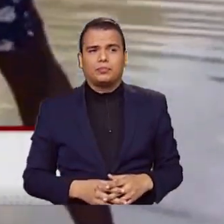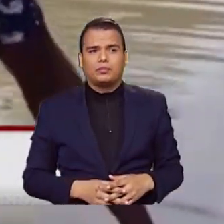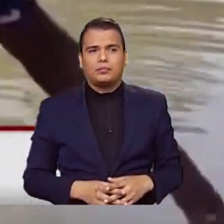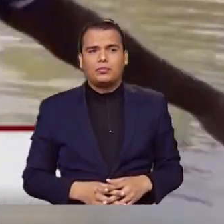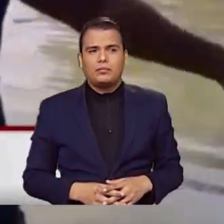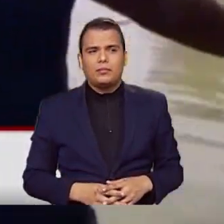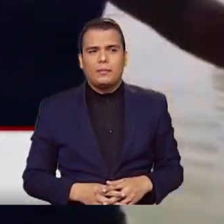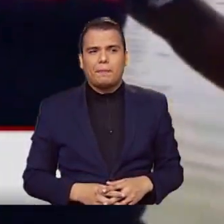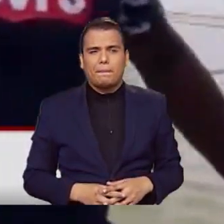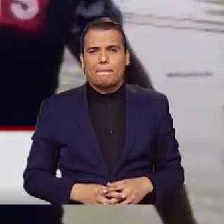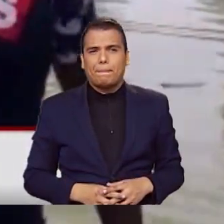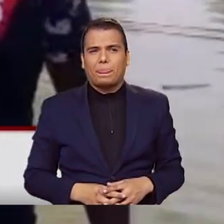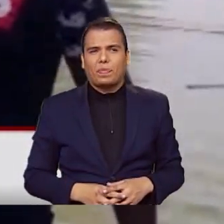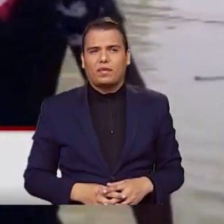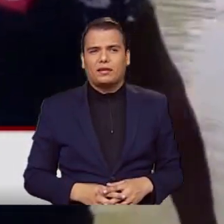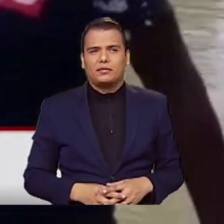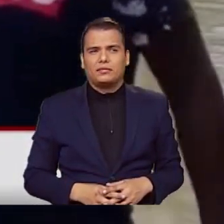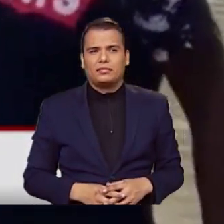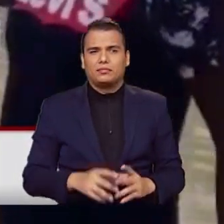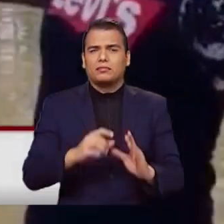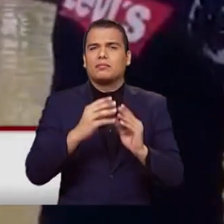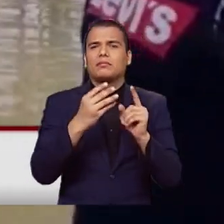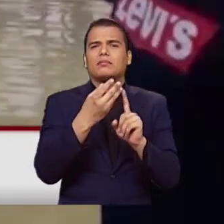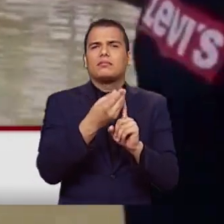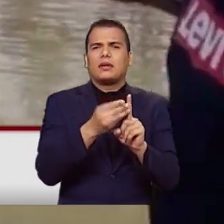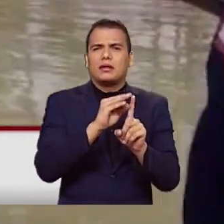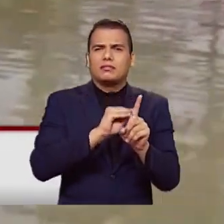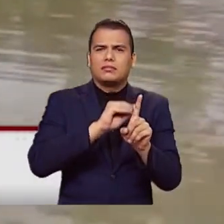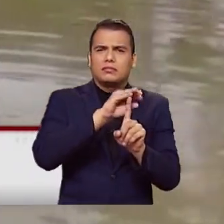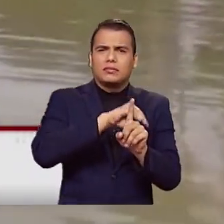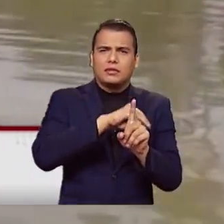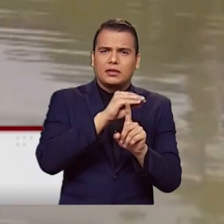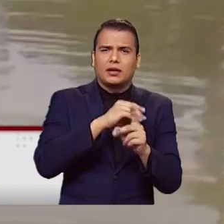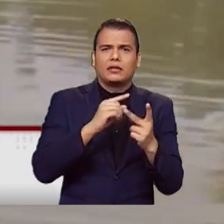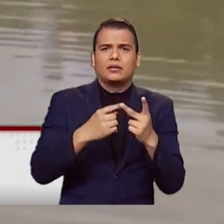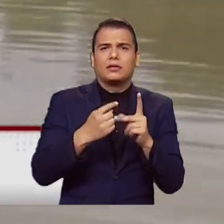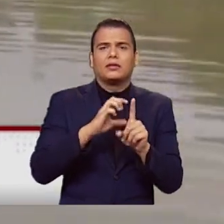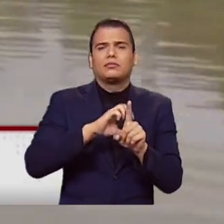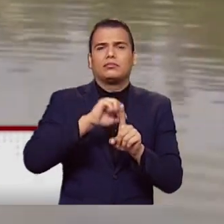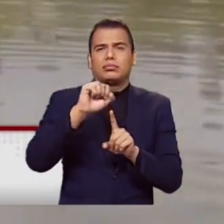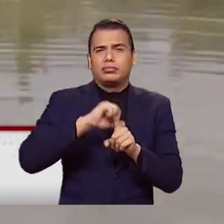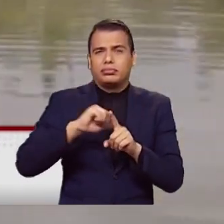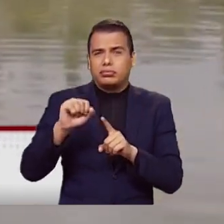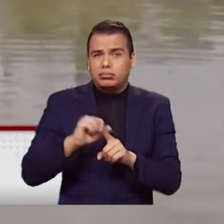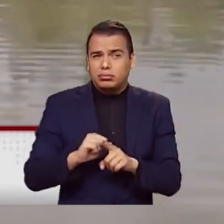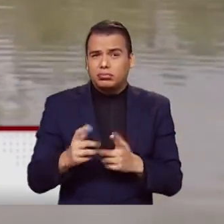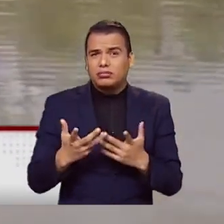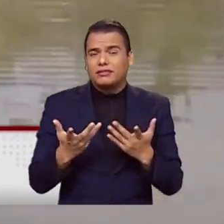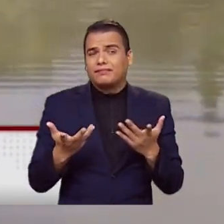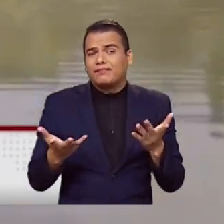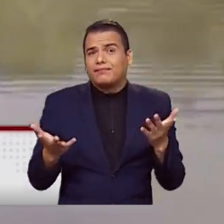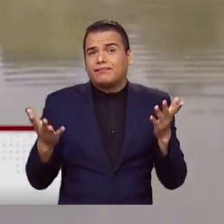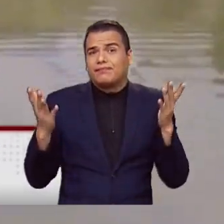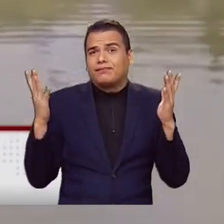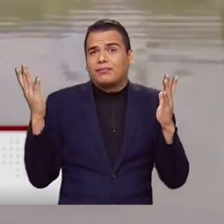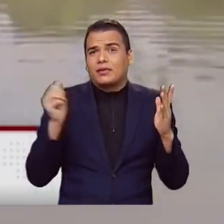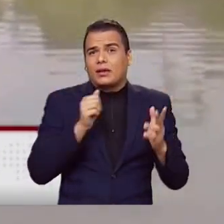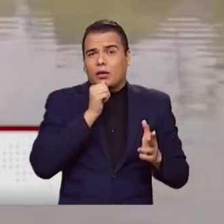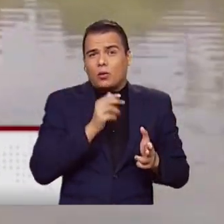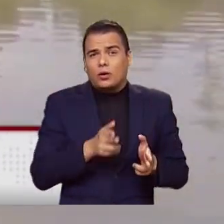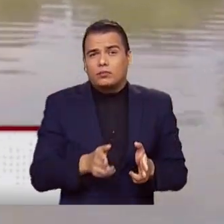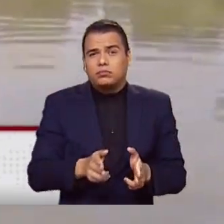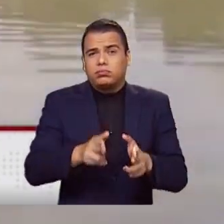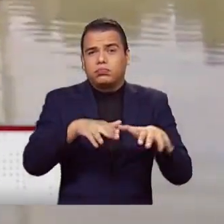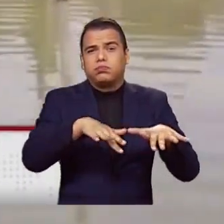mismo está lo que es el maíz. Todo se nos ha ido perdiendo. Miren hasta dónde ha aumentado el río. Sigue su cauce. Hoy al